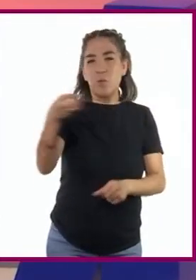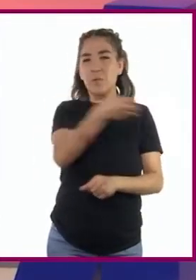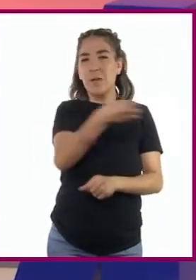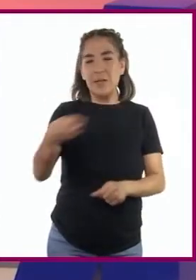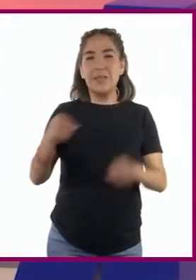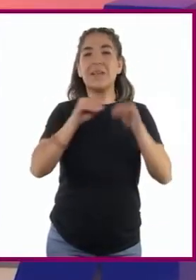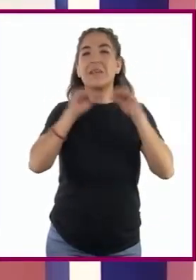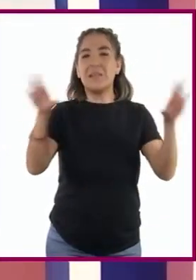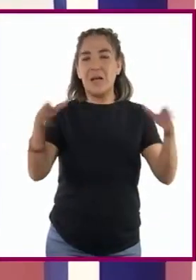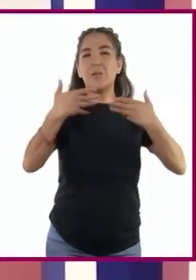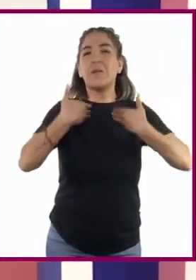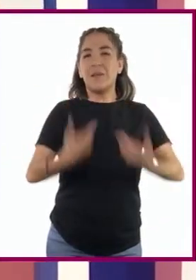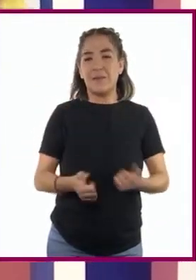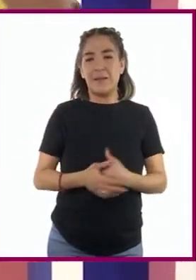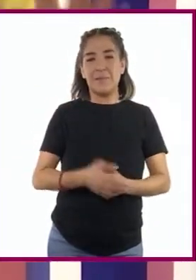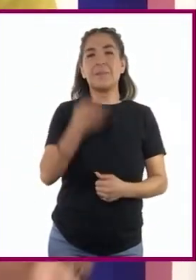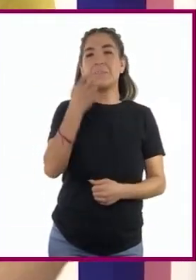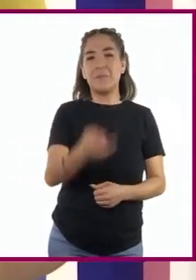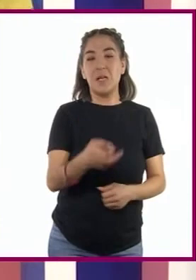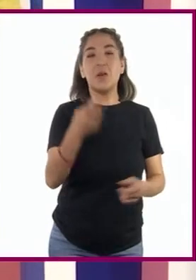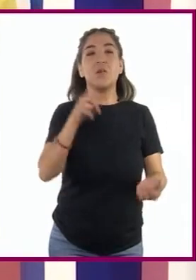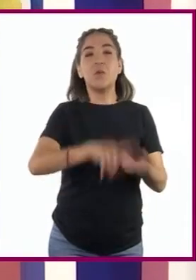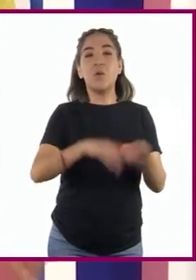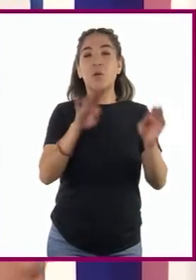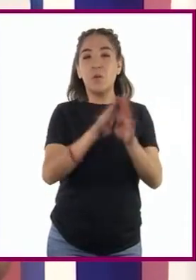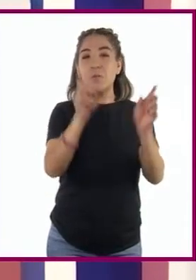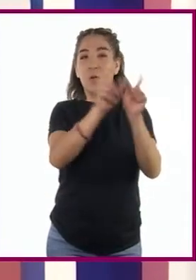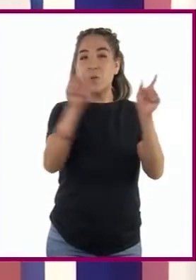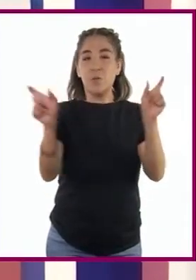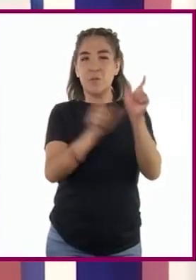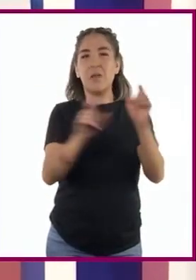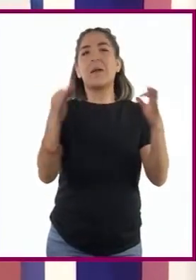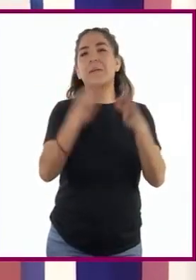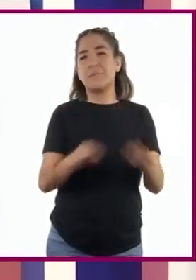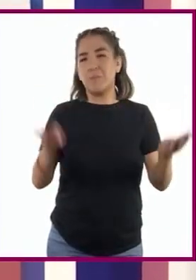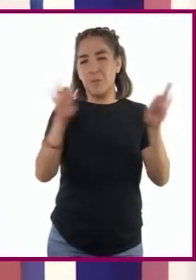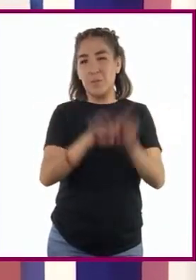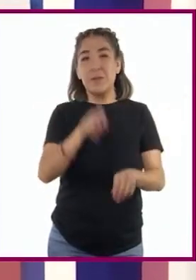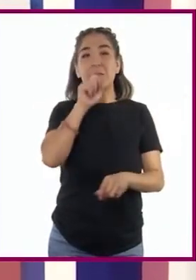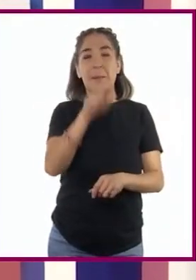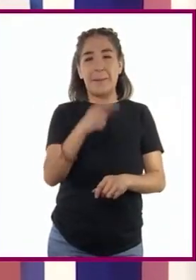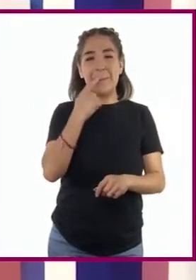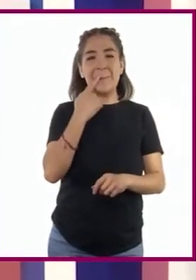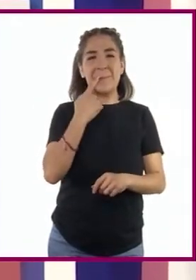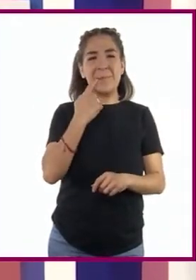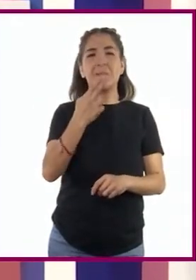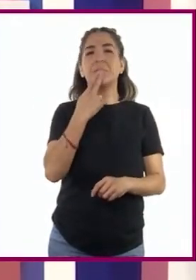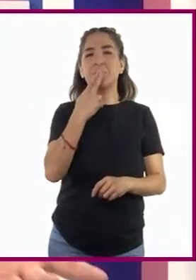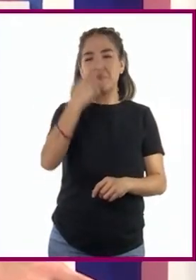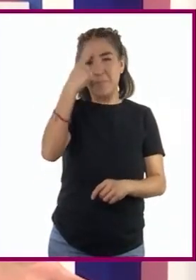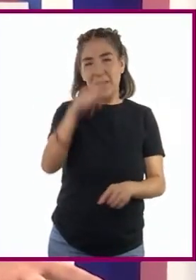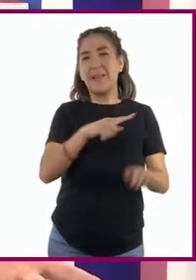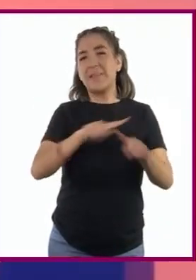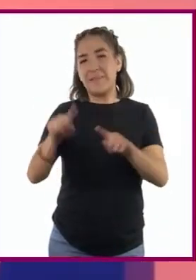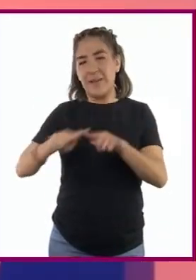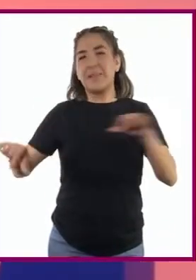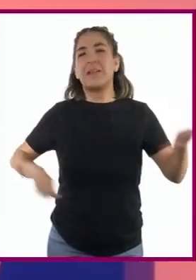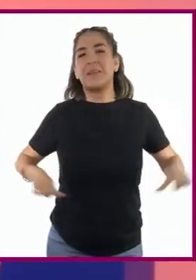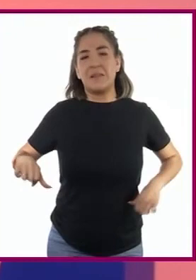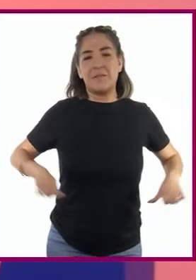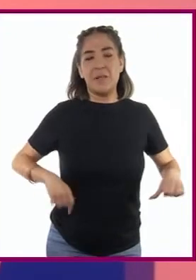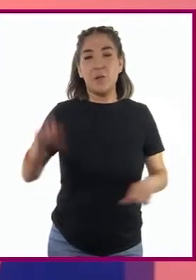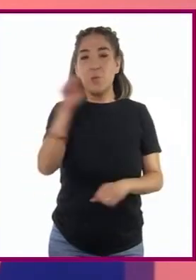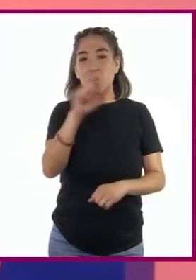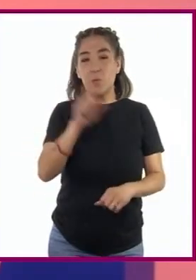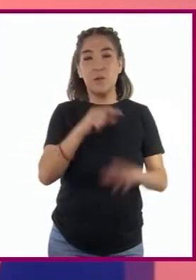y lógico. Sin duda, los conectores son muy importantes y además veo que sirven para distintas situaciones.